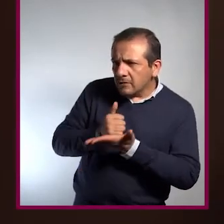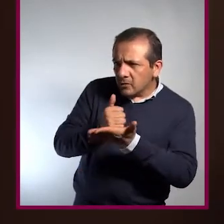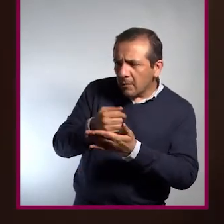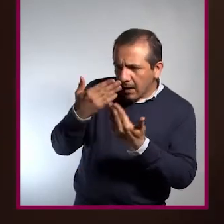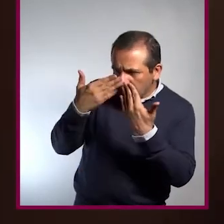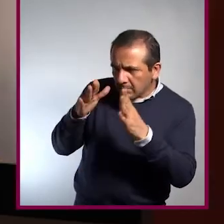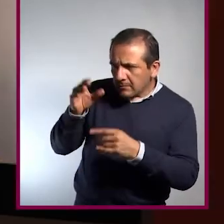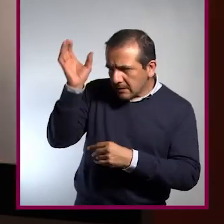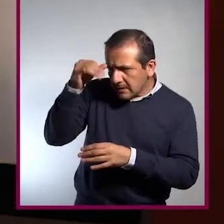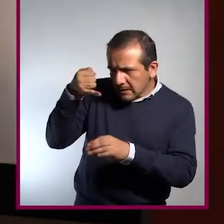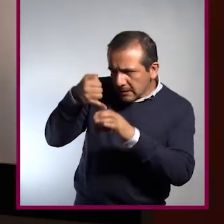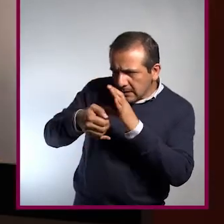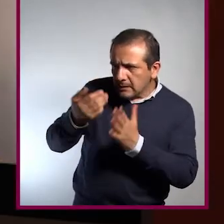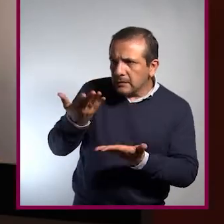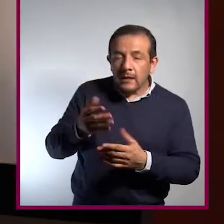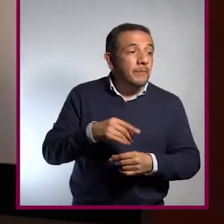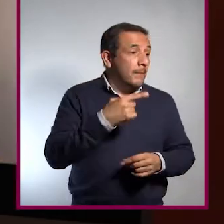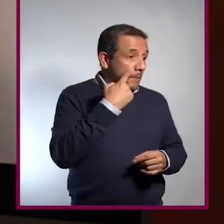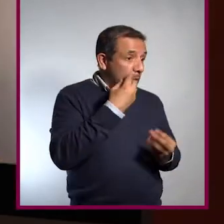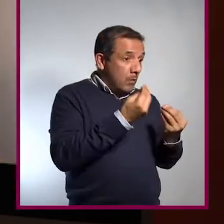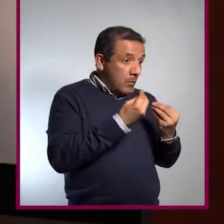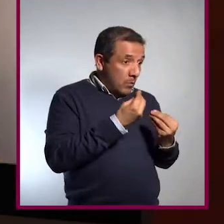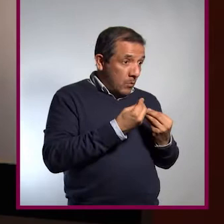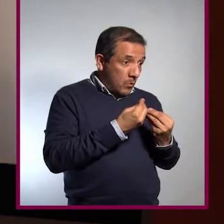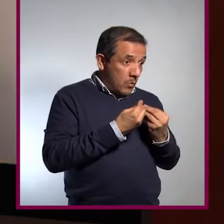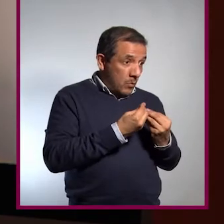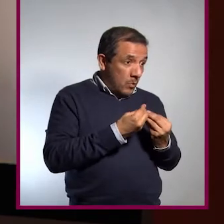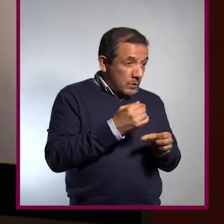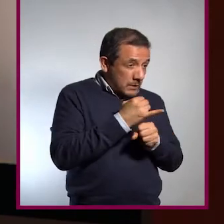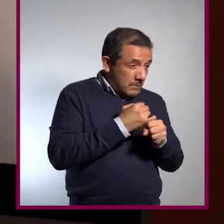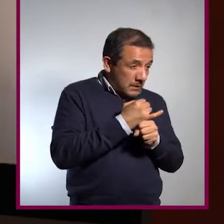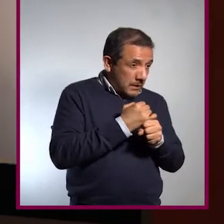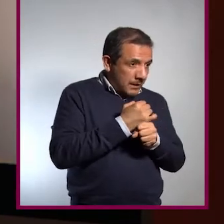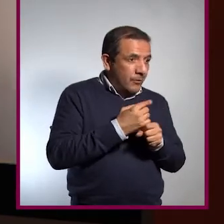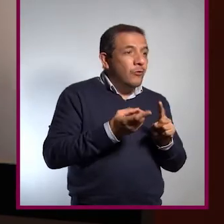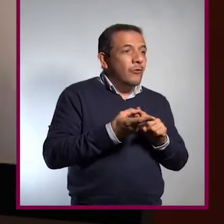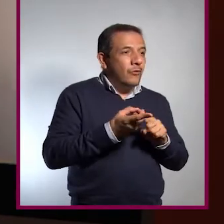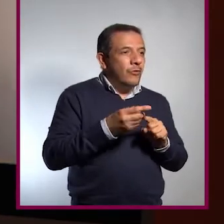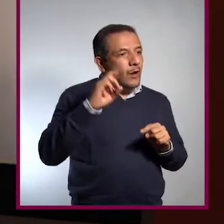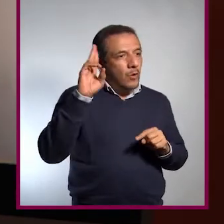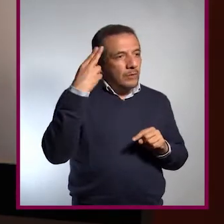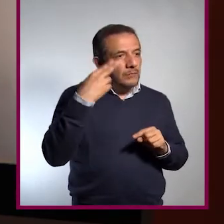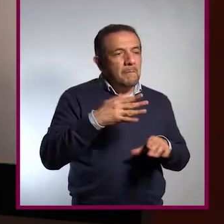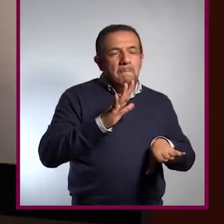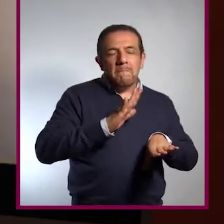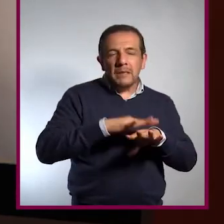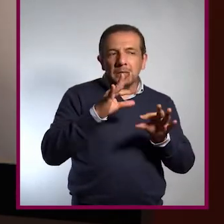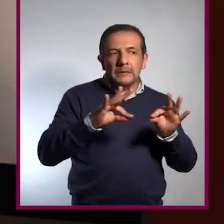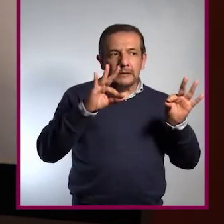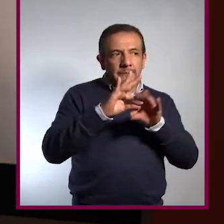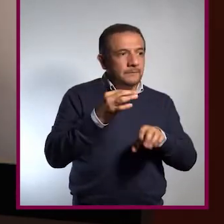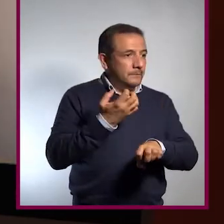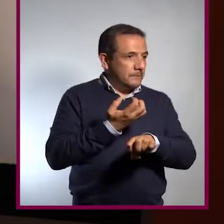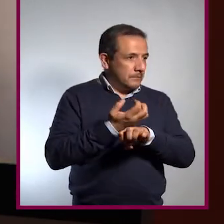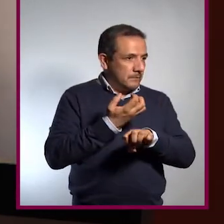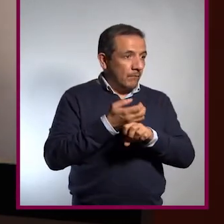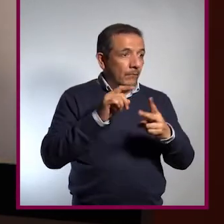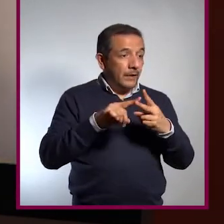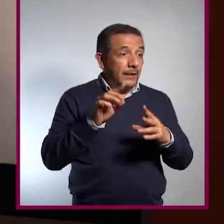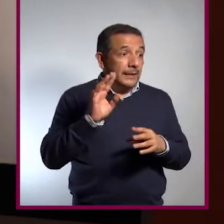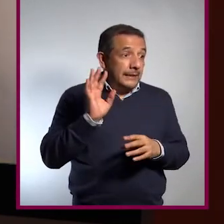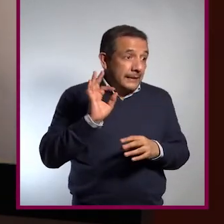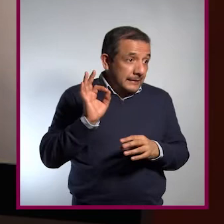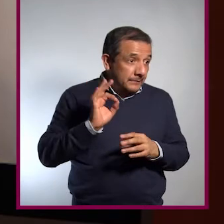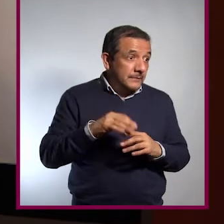científica? Gran parte de la investigación académica se realiza en universidades. Les voy a dar el ejemplo en Estados Unidos. Según